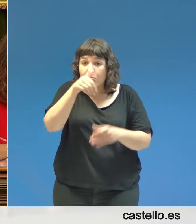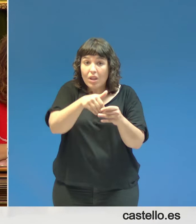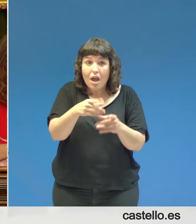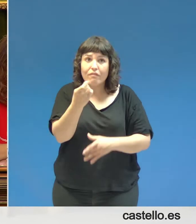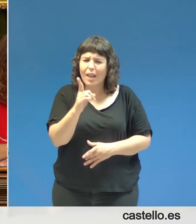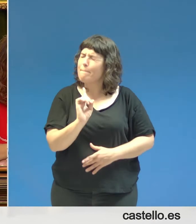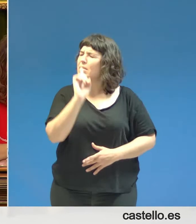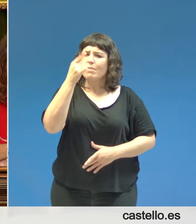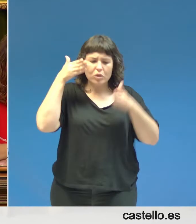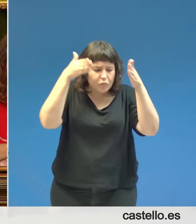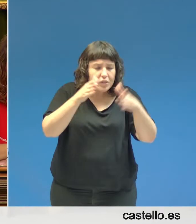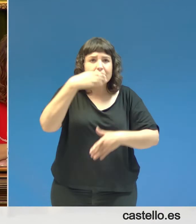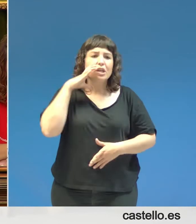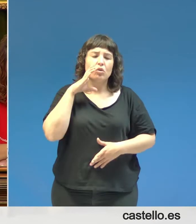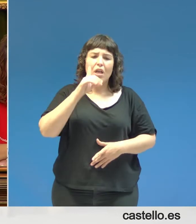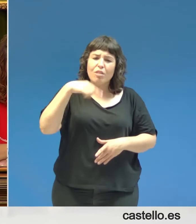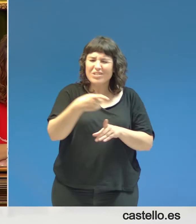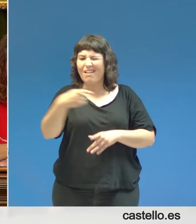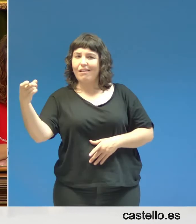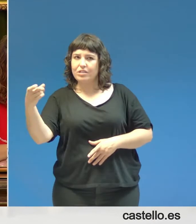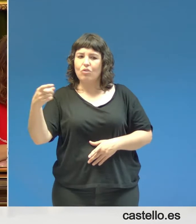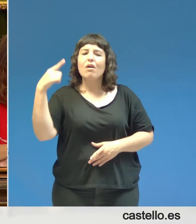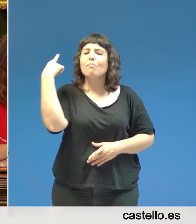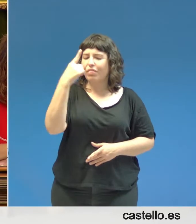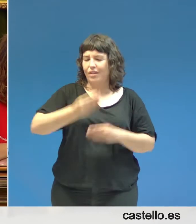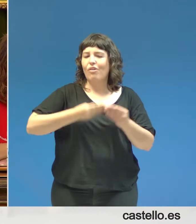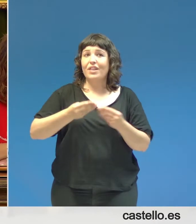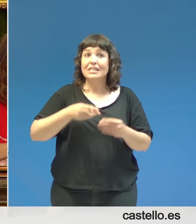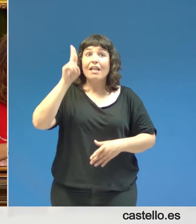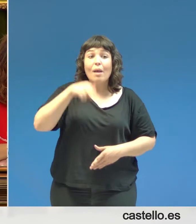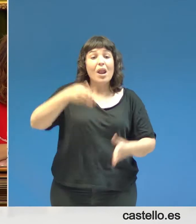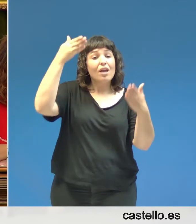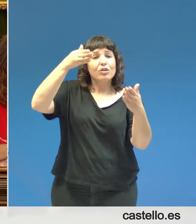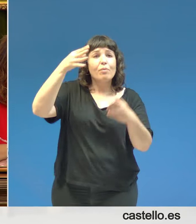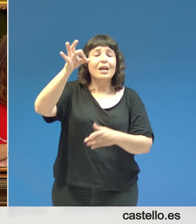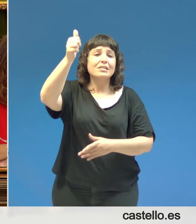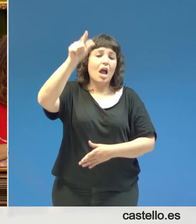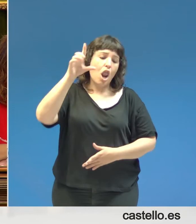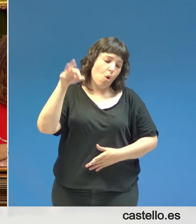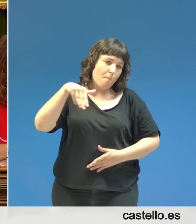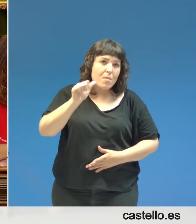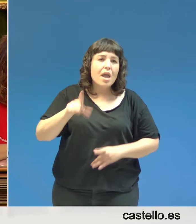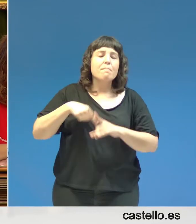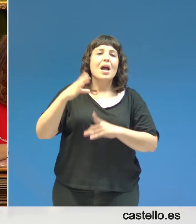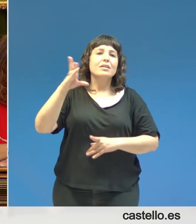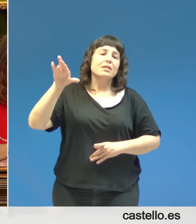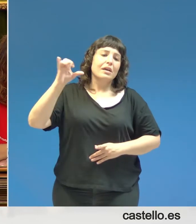después cualquier otra cosa. Lo sé que lo haréis. Enhorabuena también a Salomé y a Cristina en esas